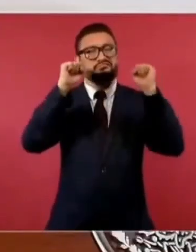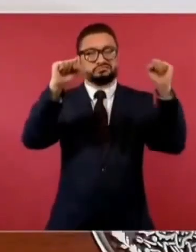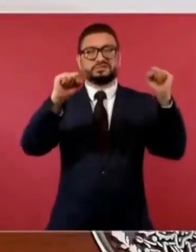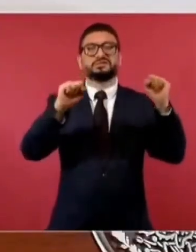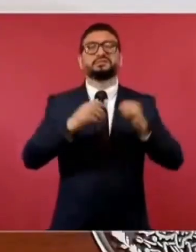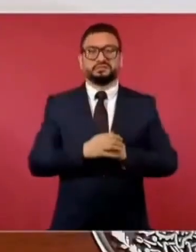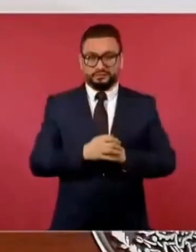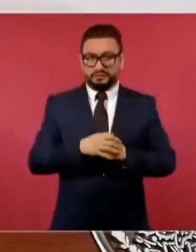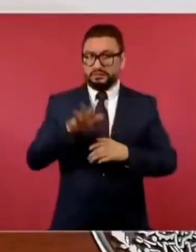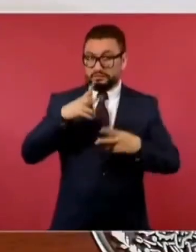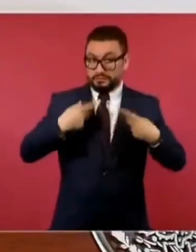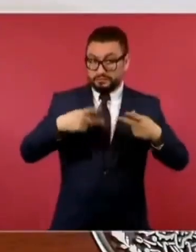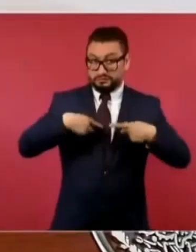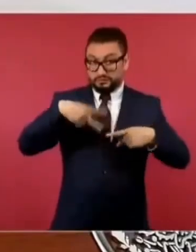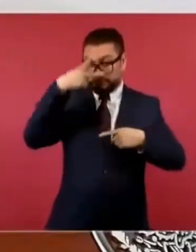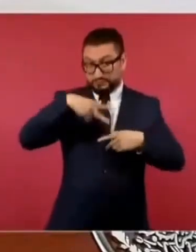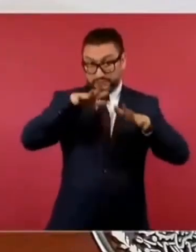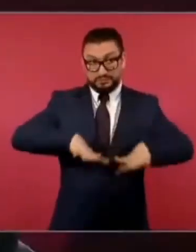Qué inteligente